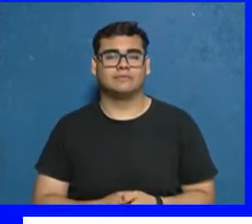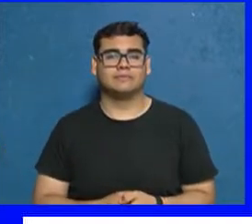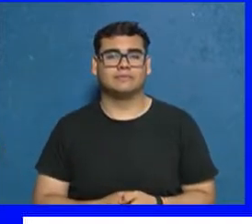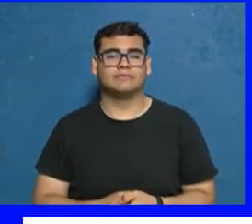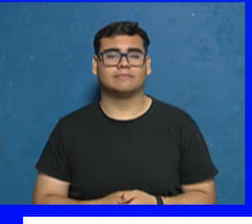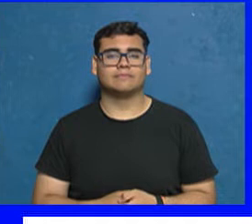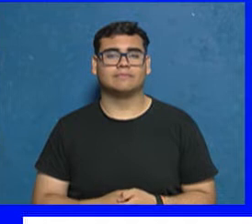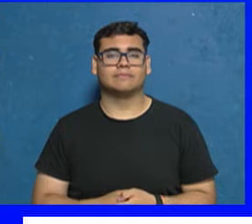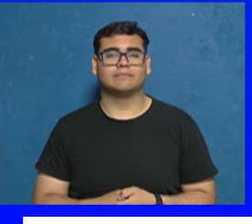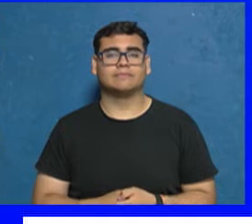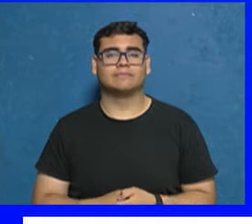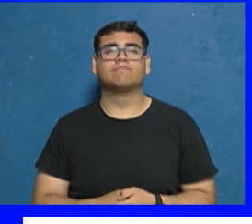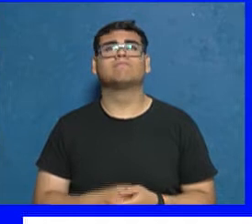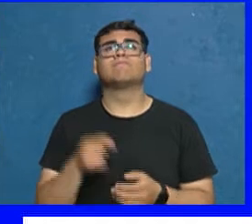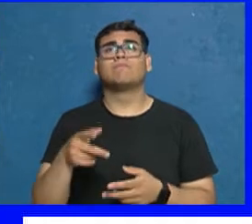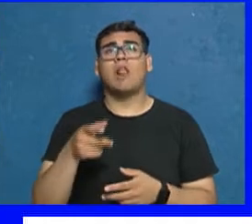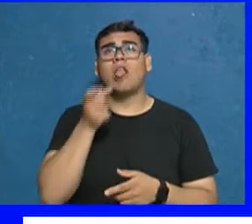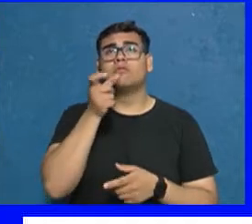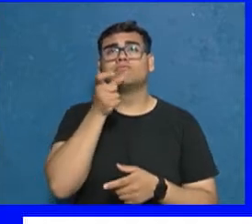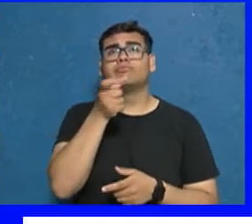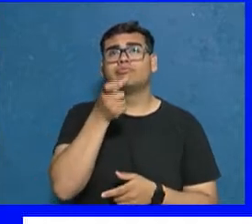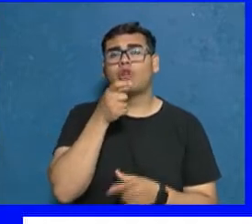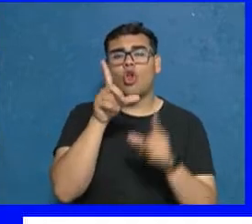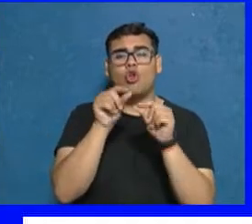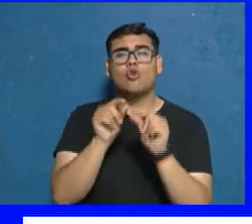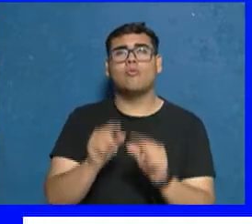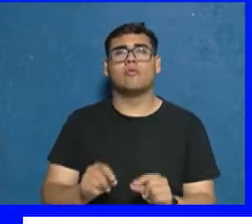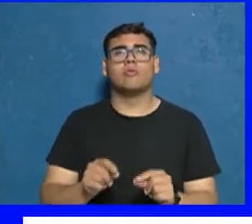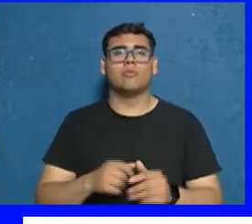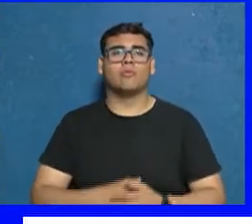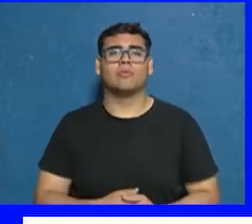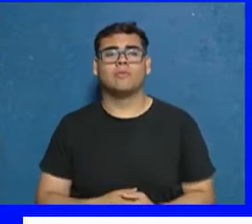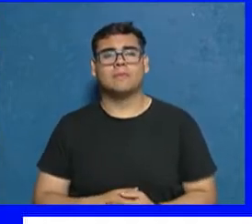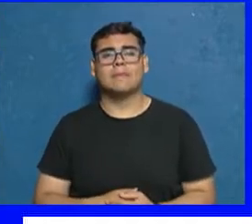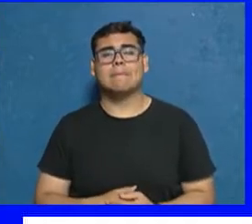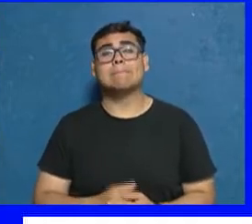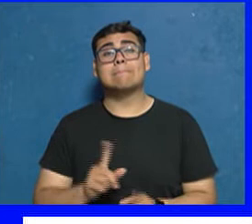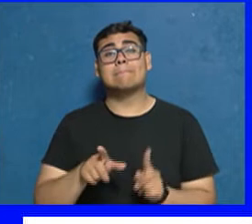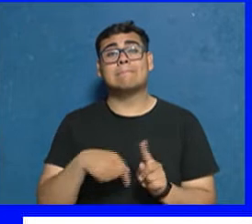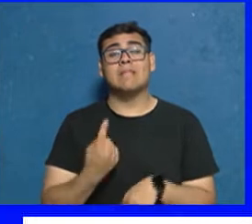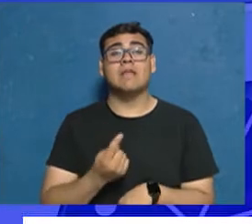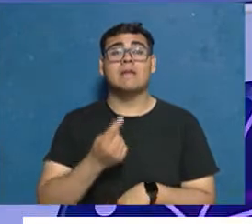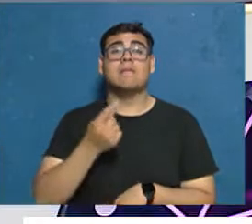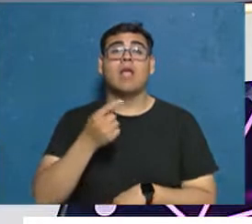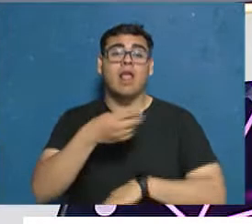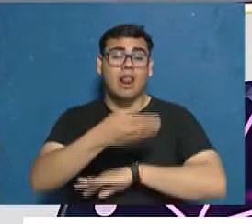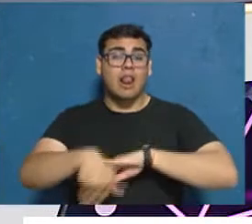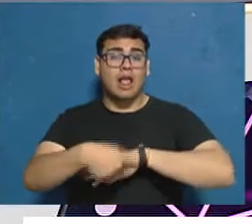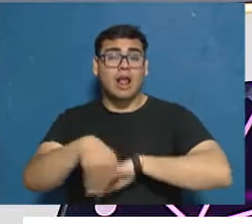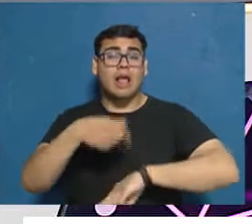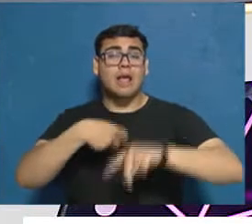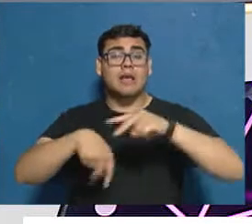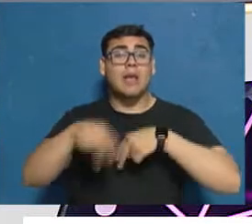son las respuestas, los números fríos de la encuesta. Salimos a la calle a buscar la respuesta de los mendocinos y